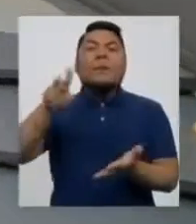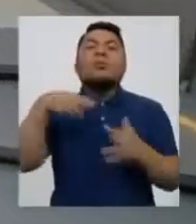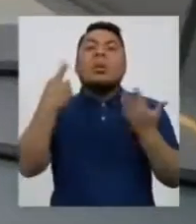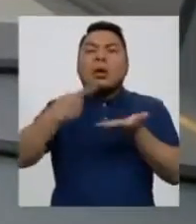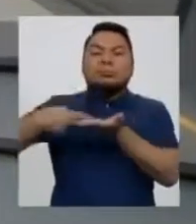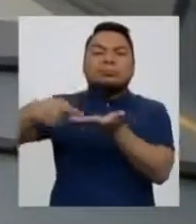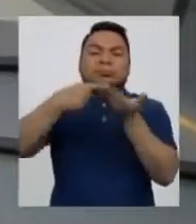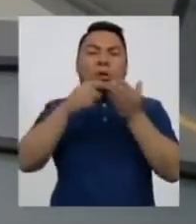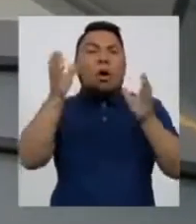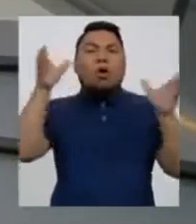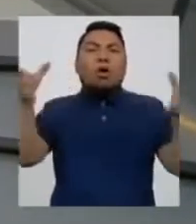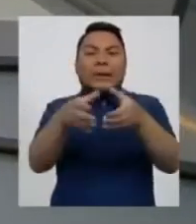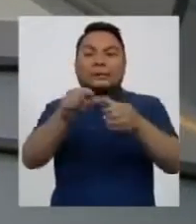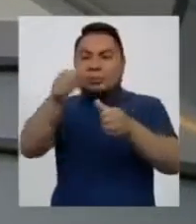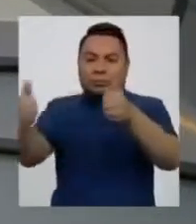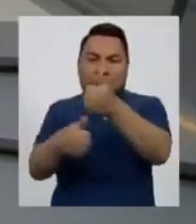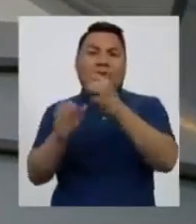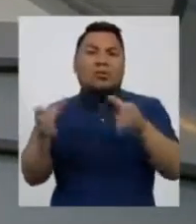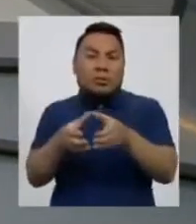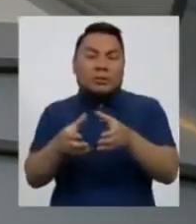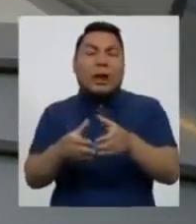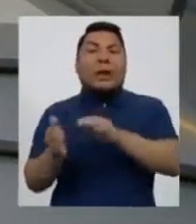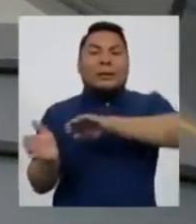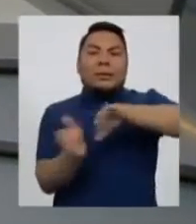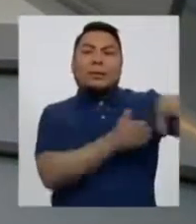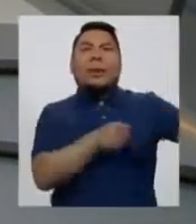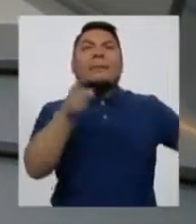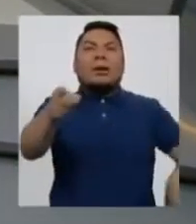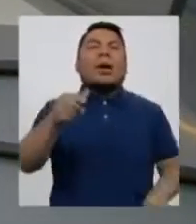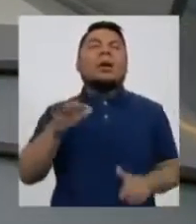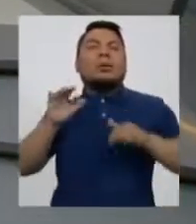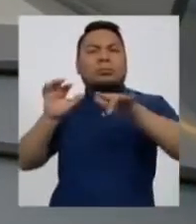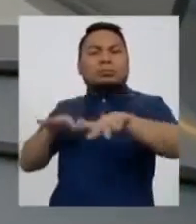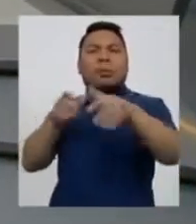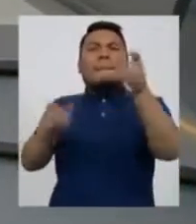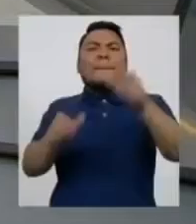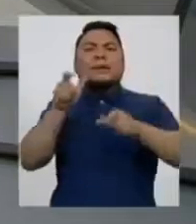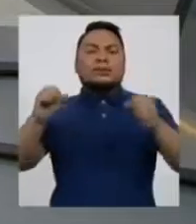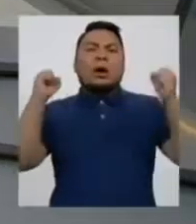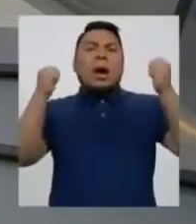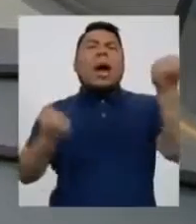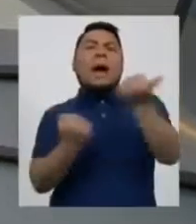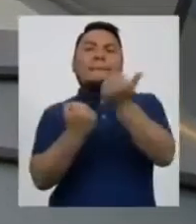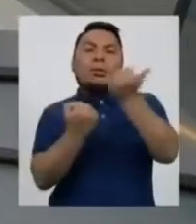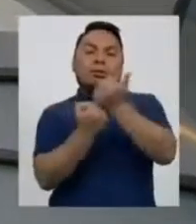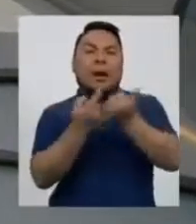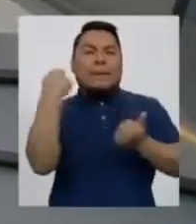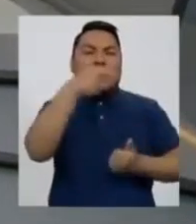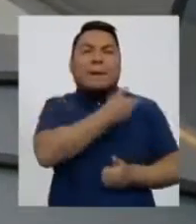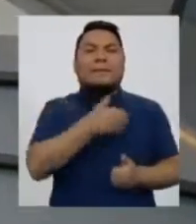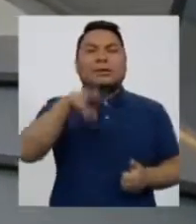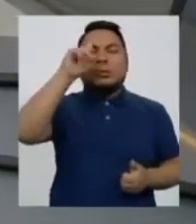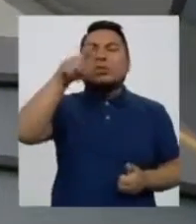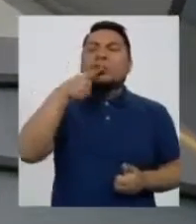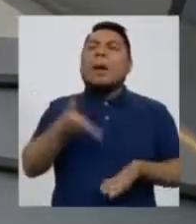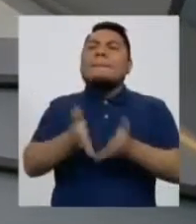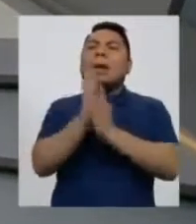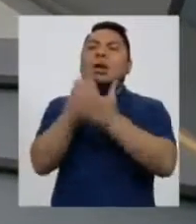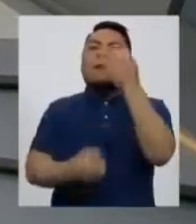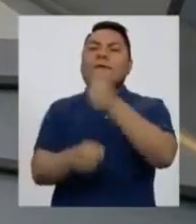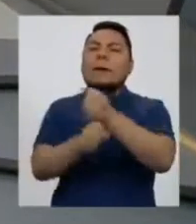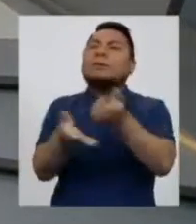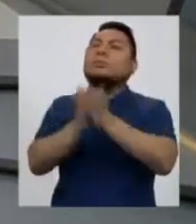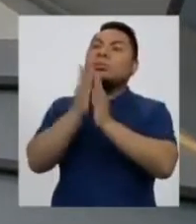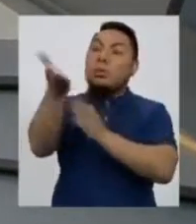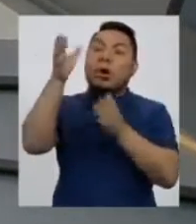Pero vamos a regresar ahora sí a la marcha en respaldo a la cuestión de confianza. Omar Figueroa nos trae información en vivo desde el centro de Lima. Buenas noches.